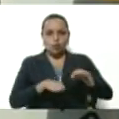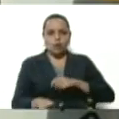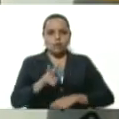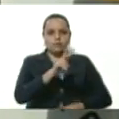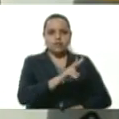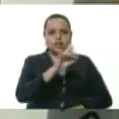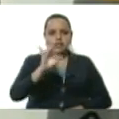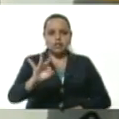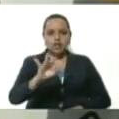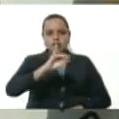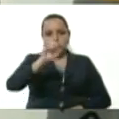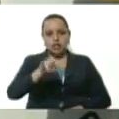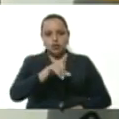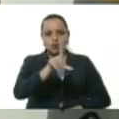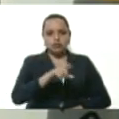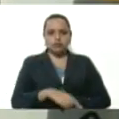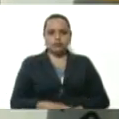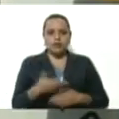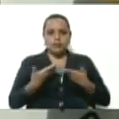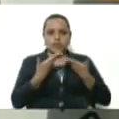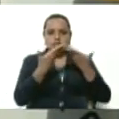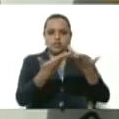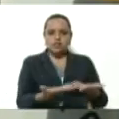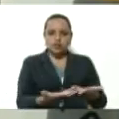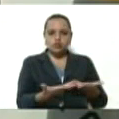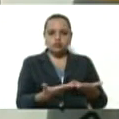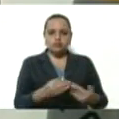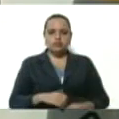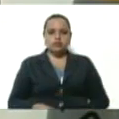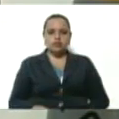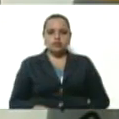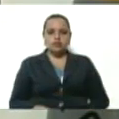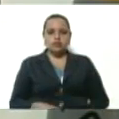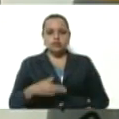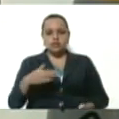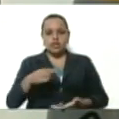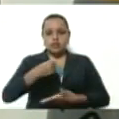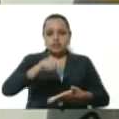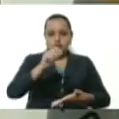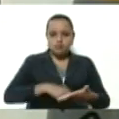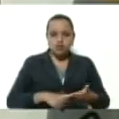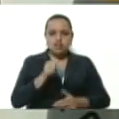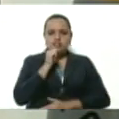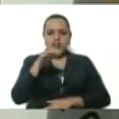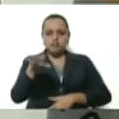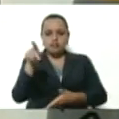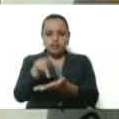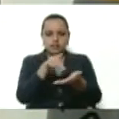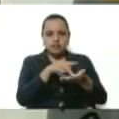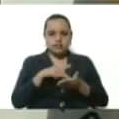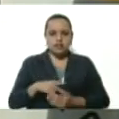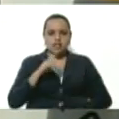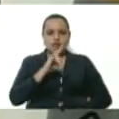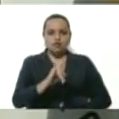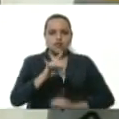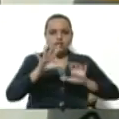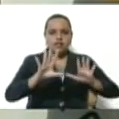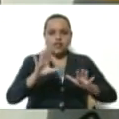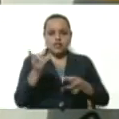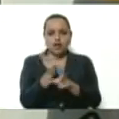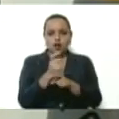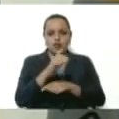de julio. Presentación de postulaciones del lunes 10 de agosto al miércoles 19 de